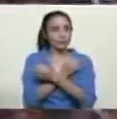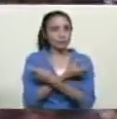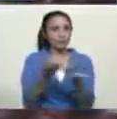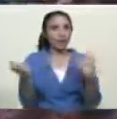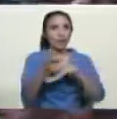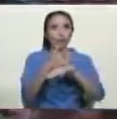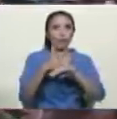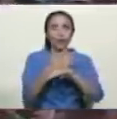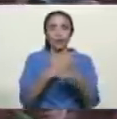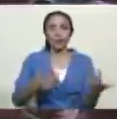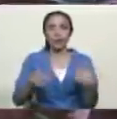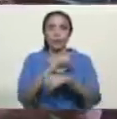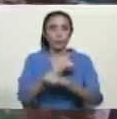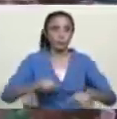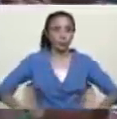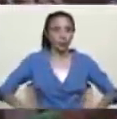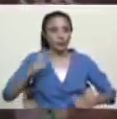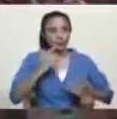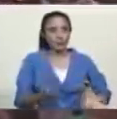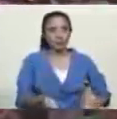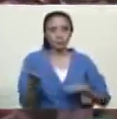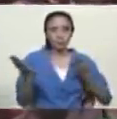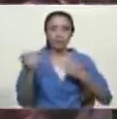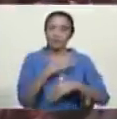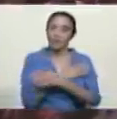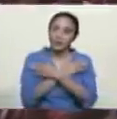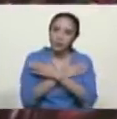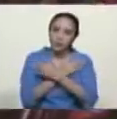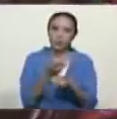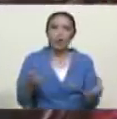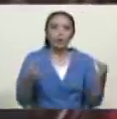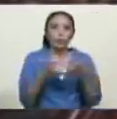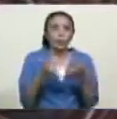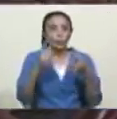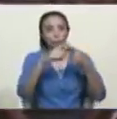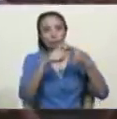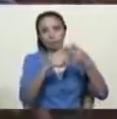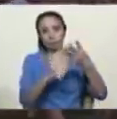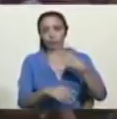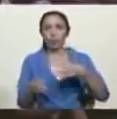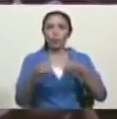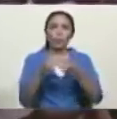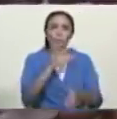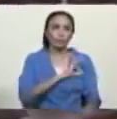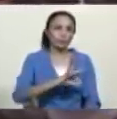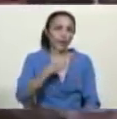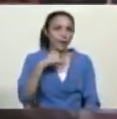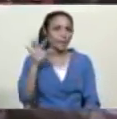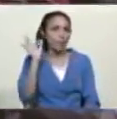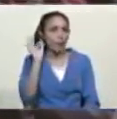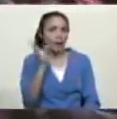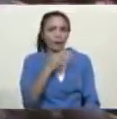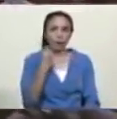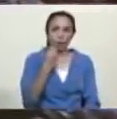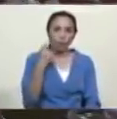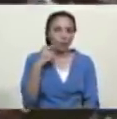gobernador, al partido, al gran polo patriótico, movimientos sociales, mujeres, jóvenes,